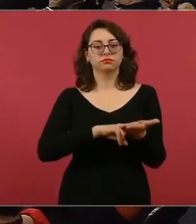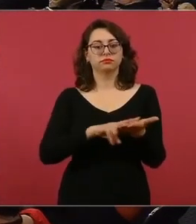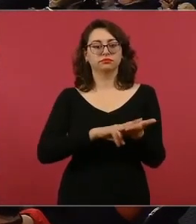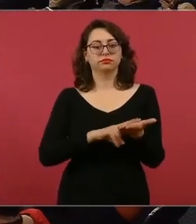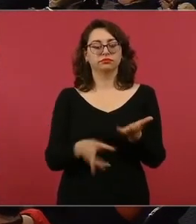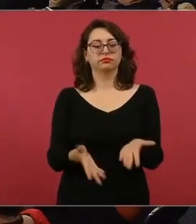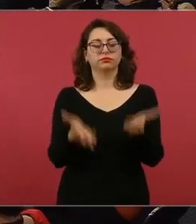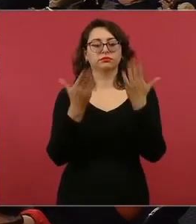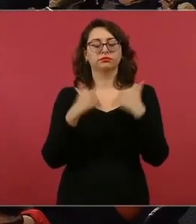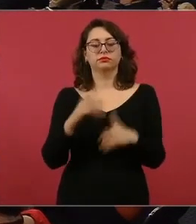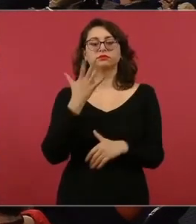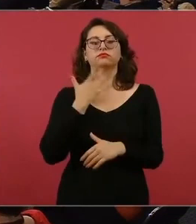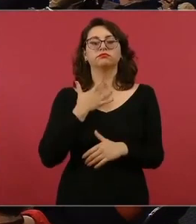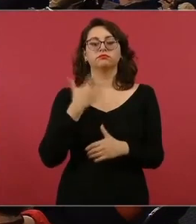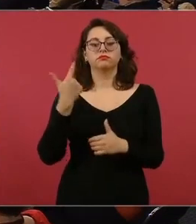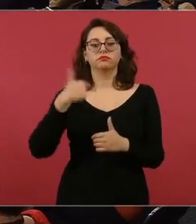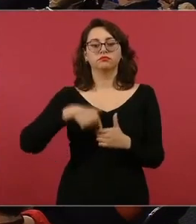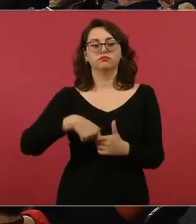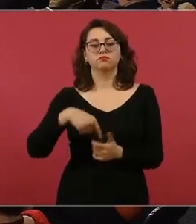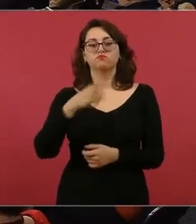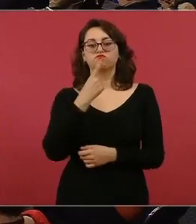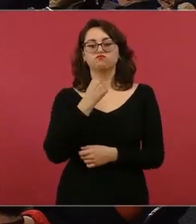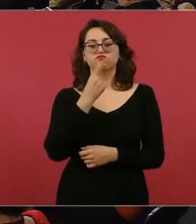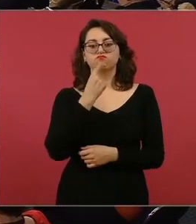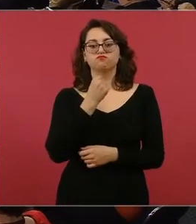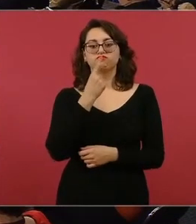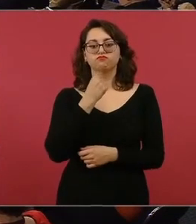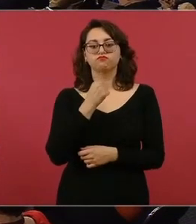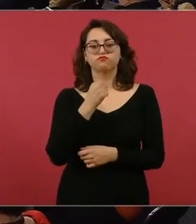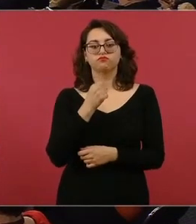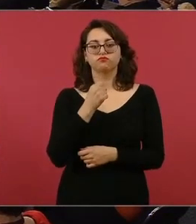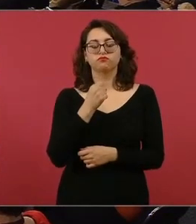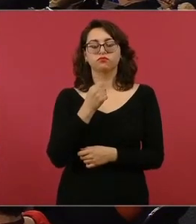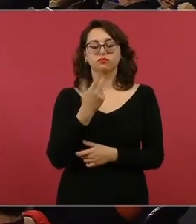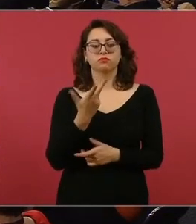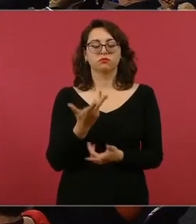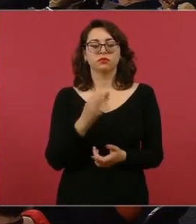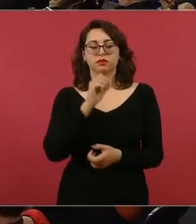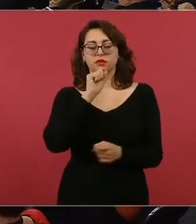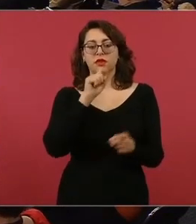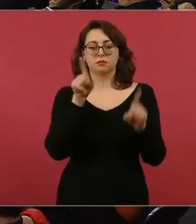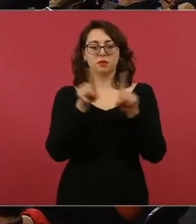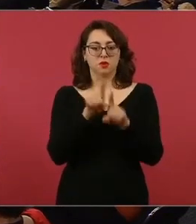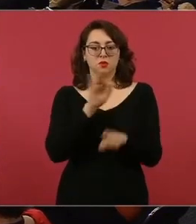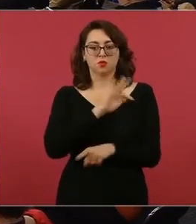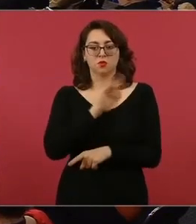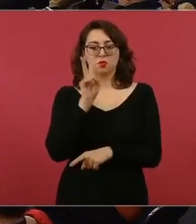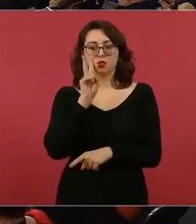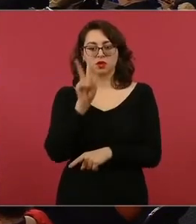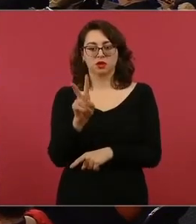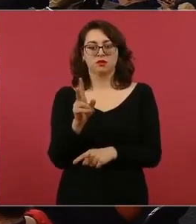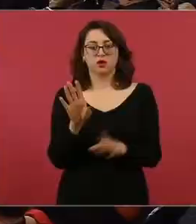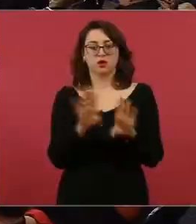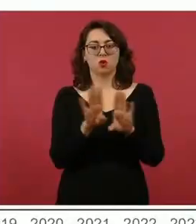lo mismo, 5.7 de aumento con Calderón, 46 con Peña